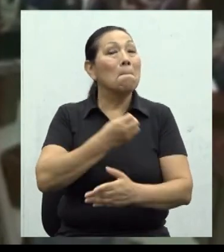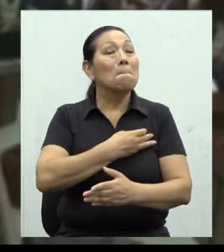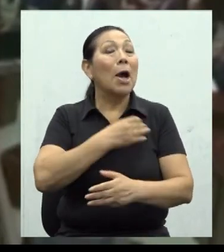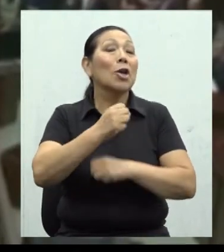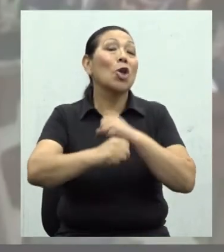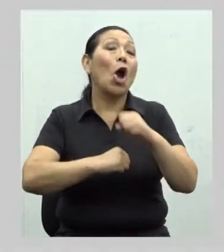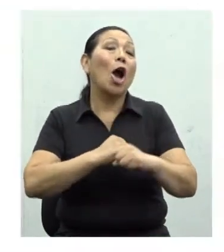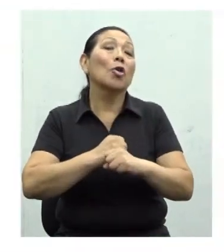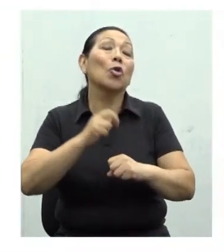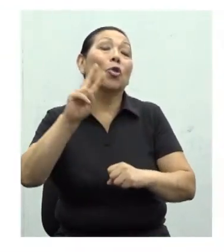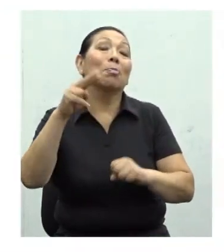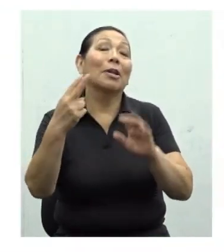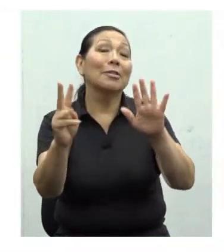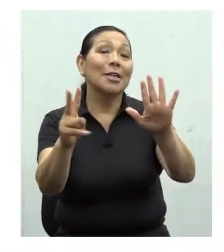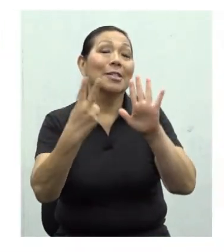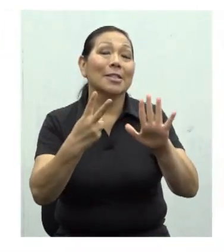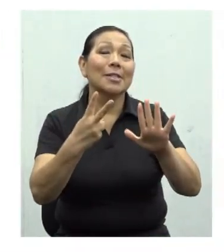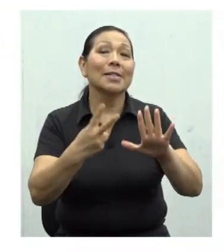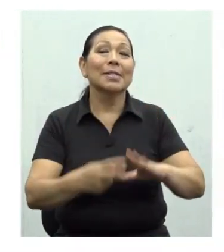del 2017.